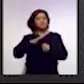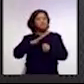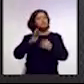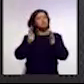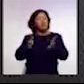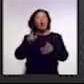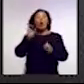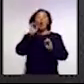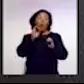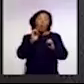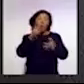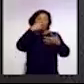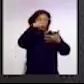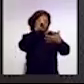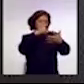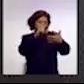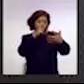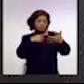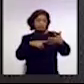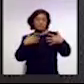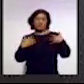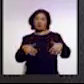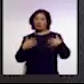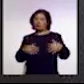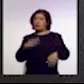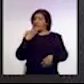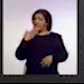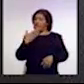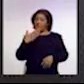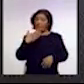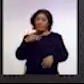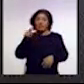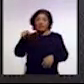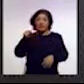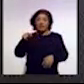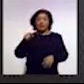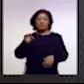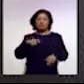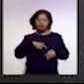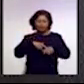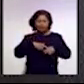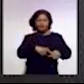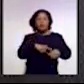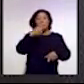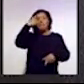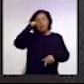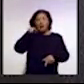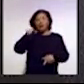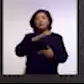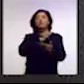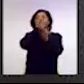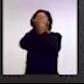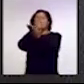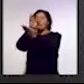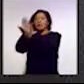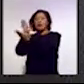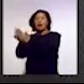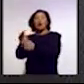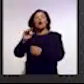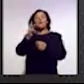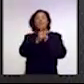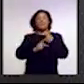calificaciones las cualidades y las aptitudes y el talante para ir a otros países a